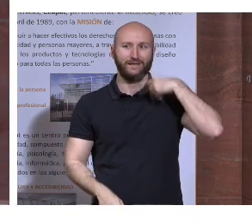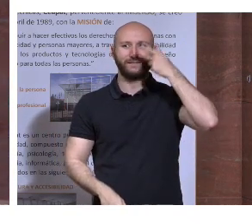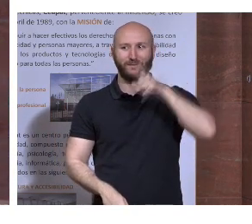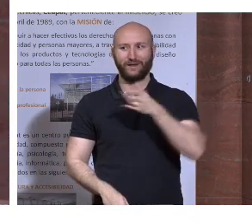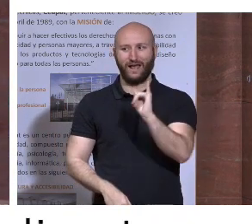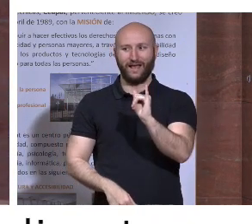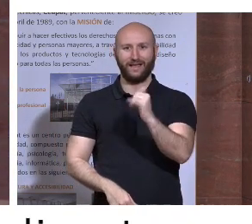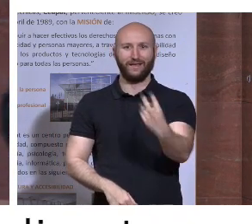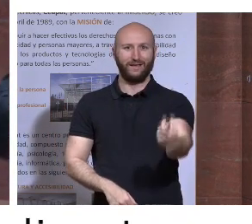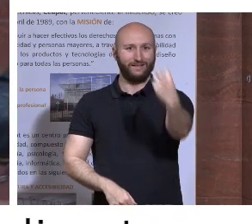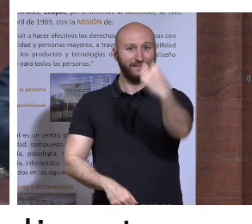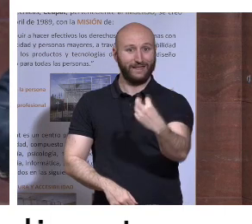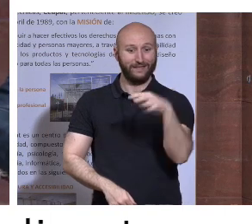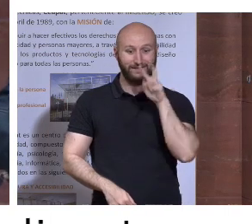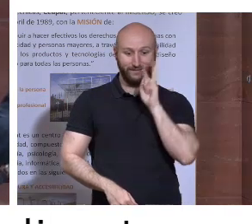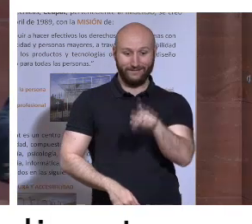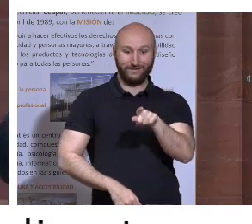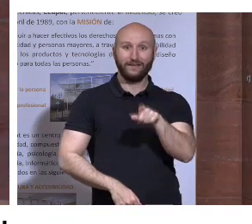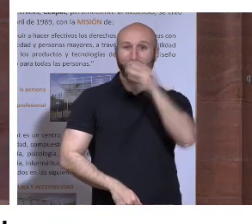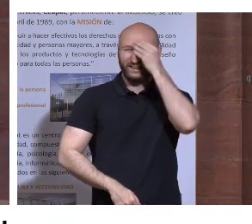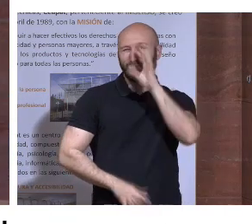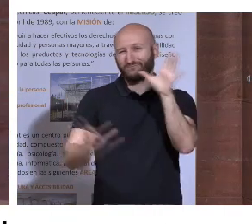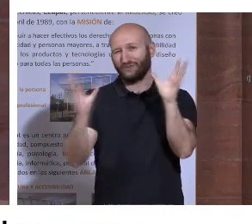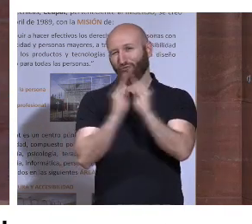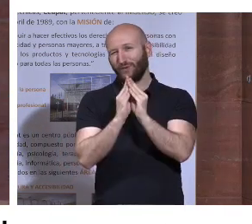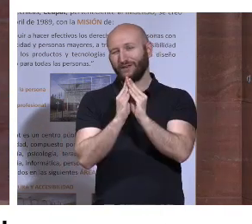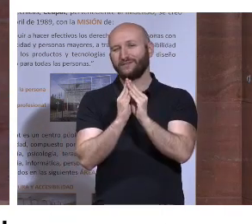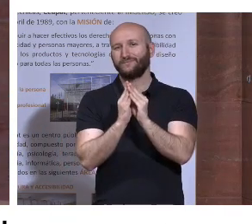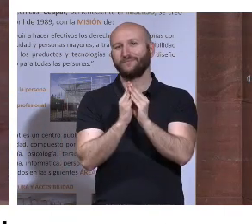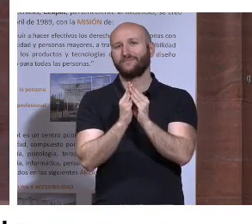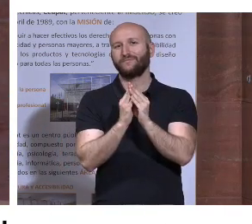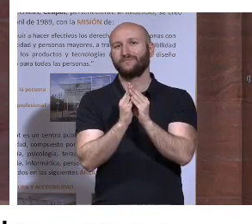delante, creo que puedo resumir un poco